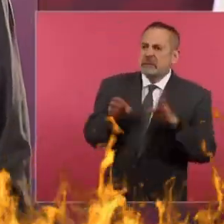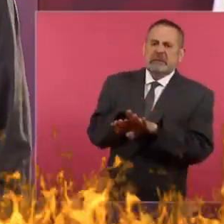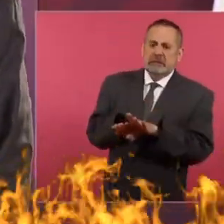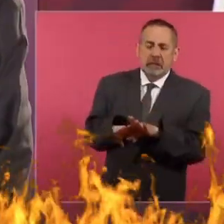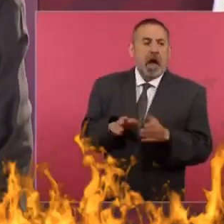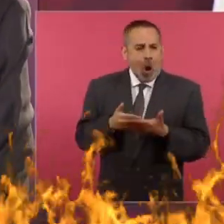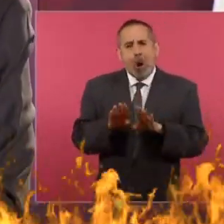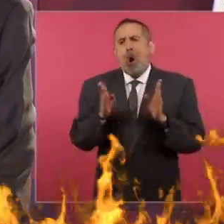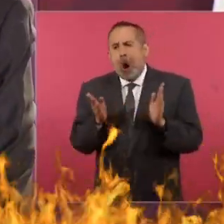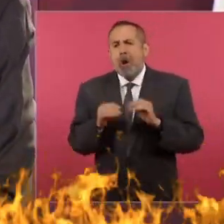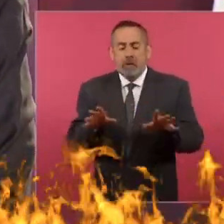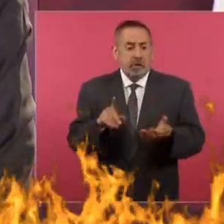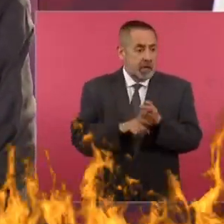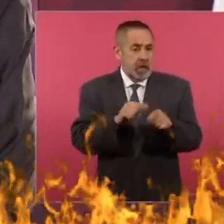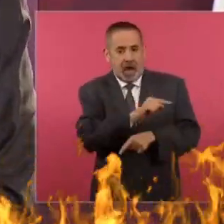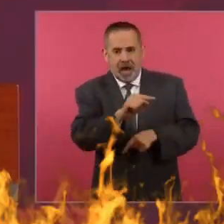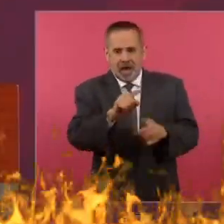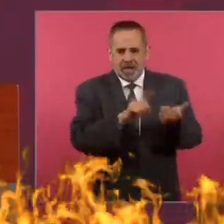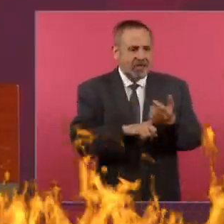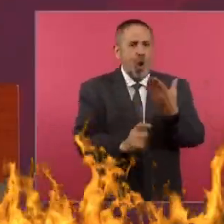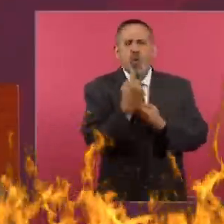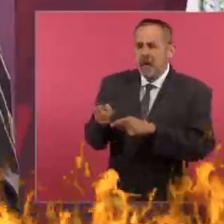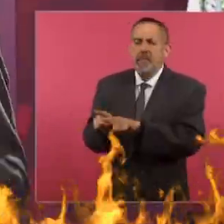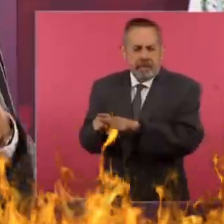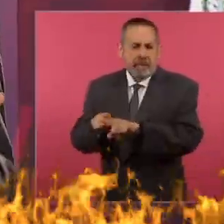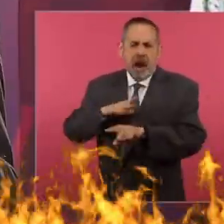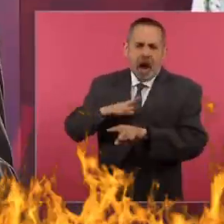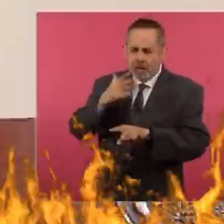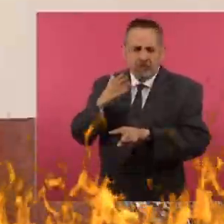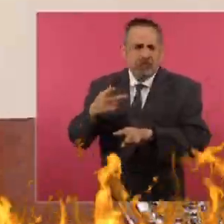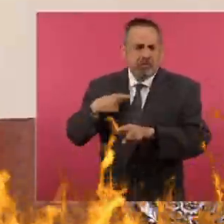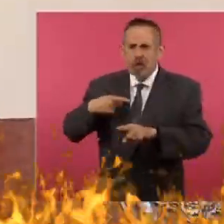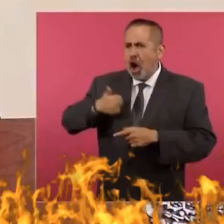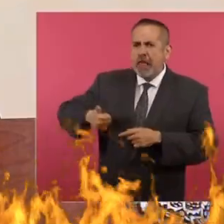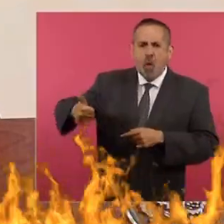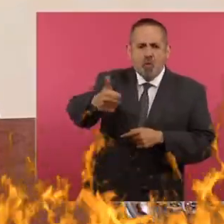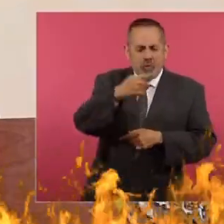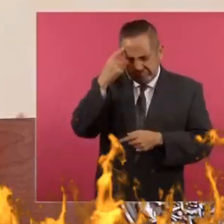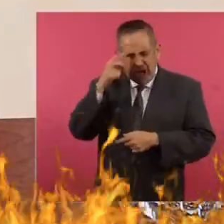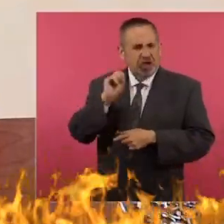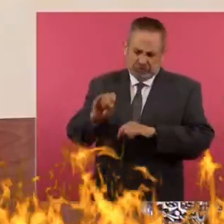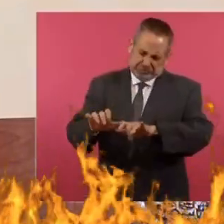mismo. Porque así como existen esas granjas de bots, así también cada